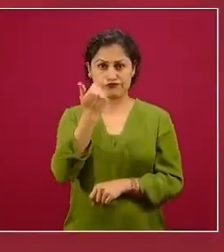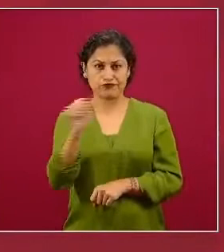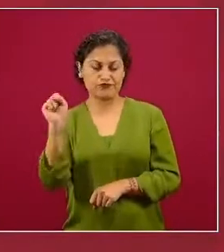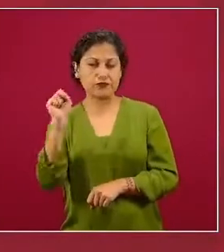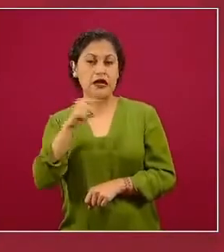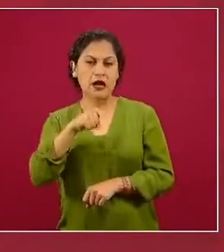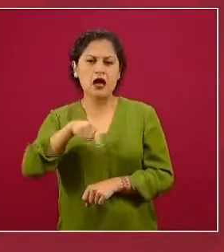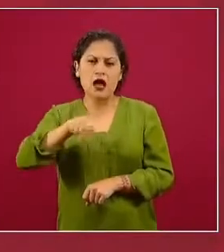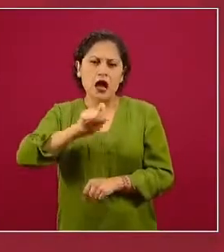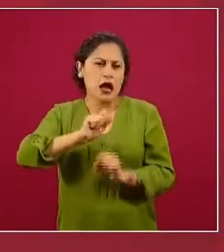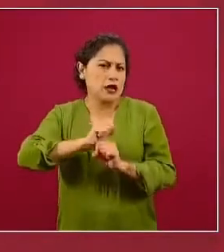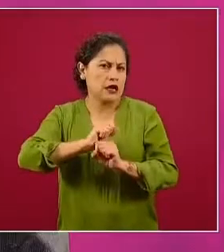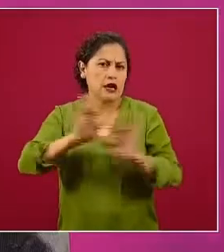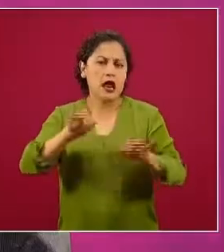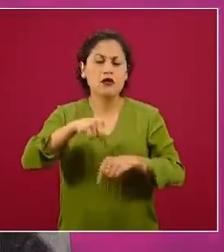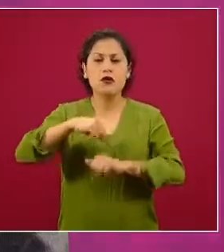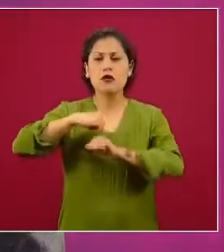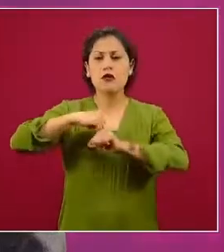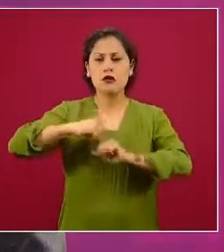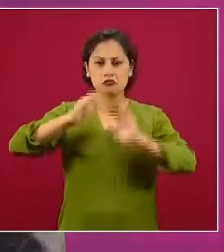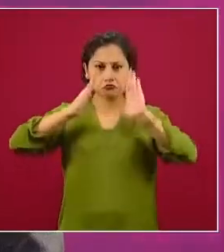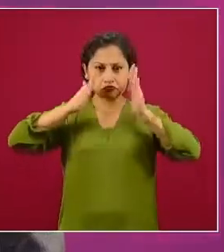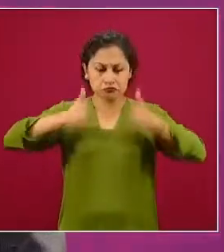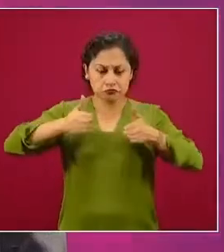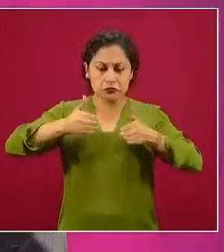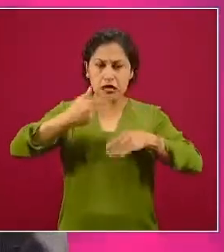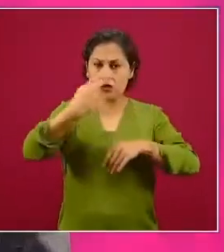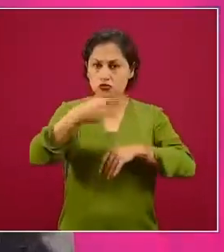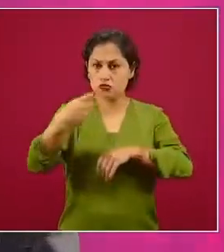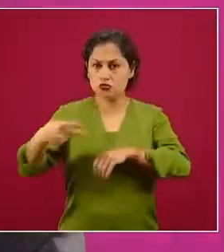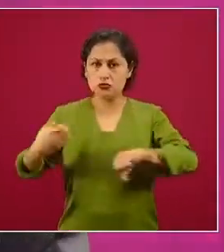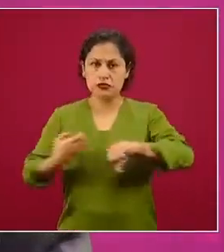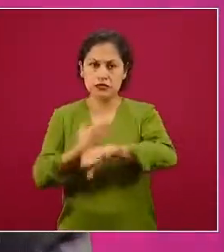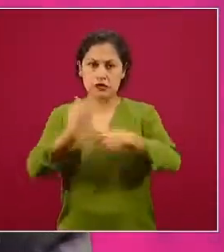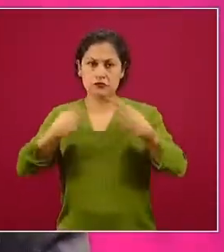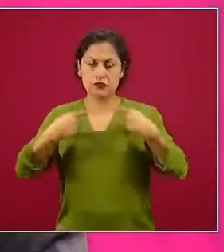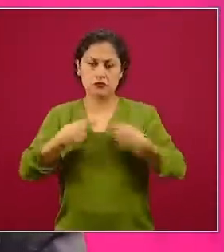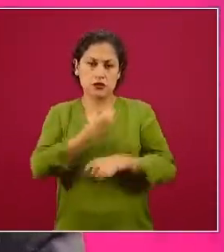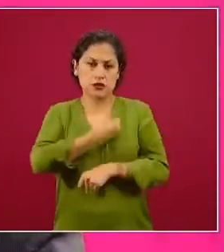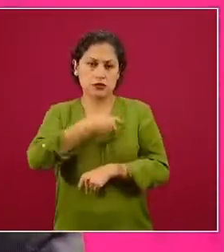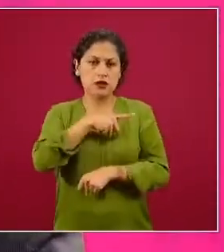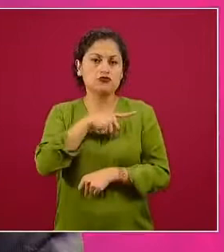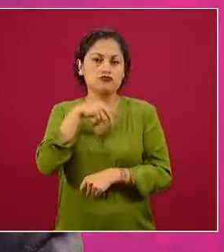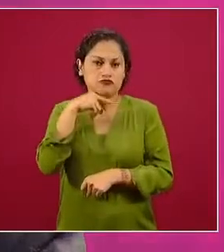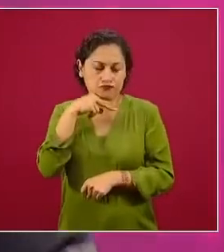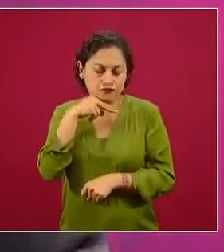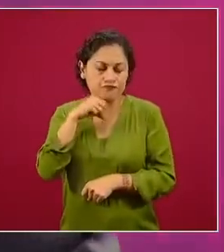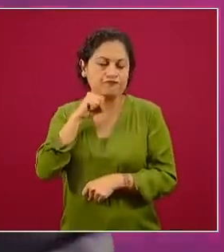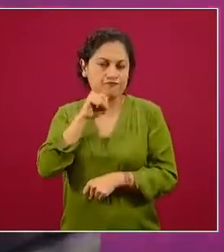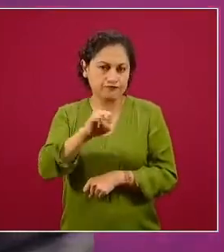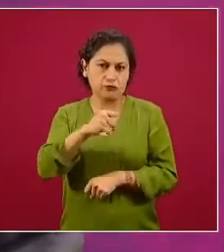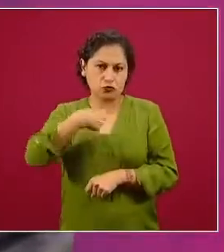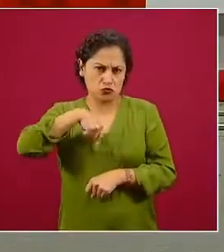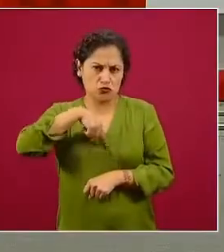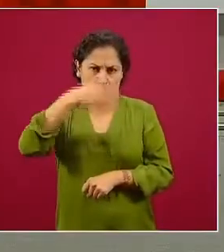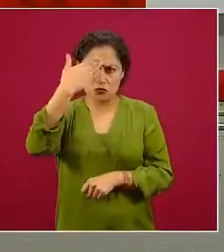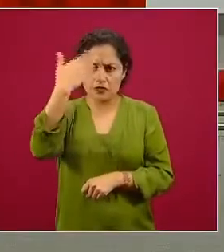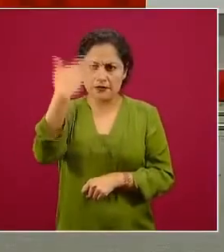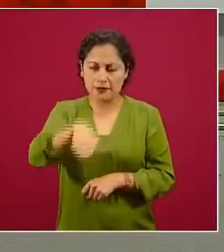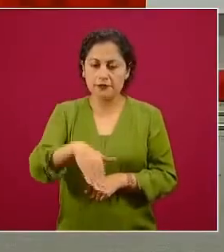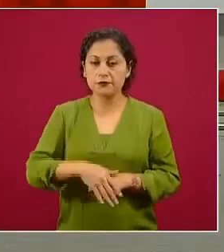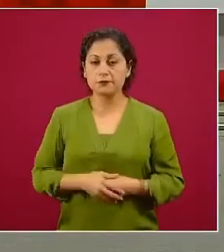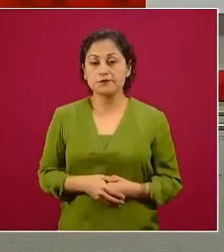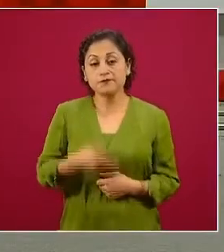salud y el bienestar de la ciudadanía. No nos queda duda al respecto. Pero desafortunadamente,